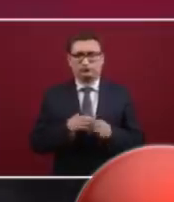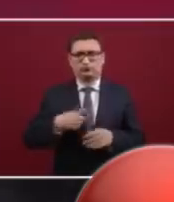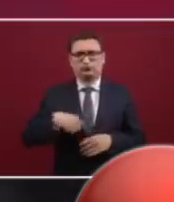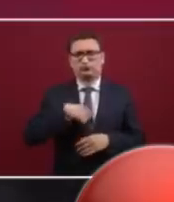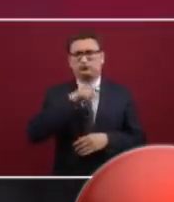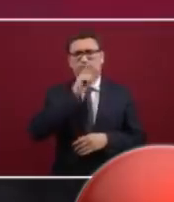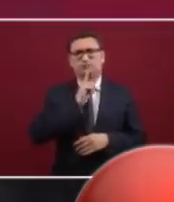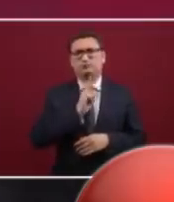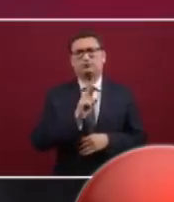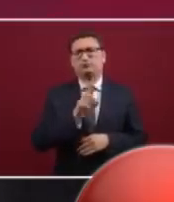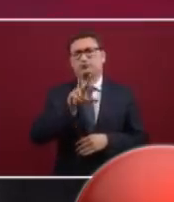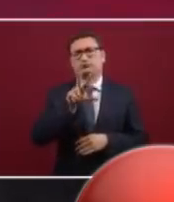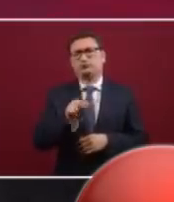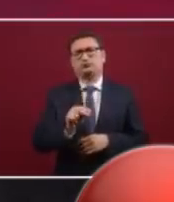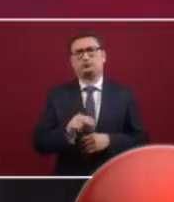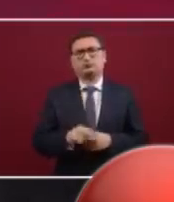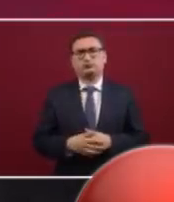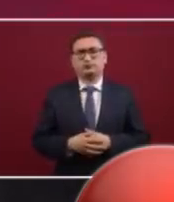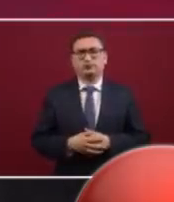mentimos,